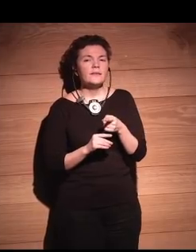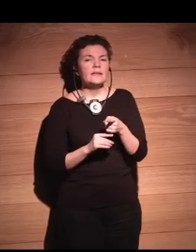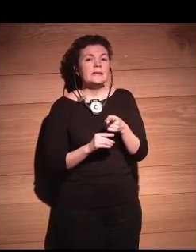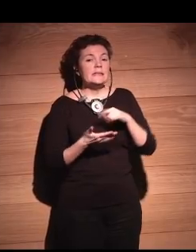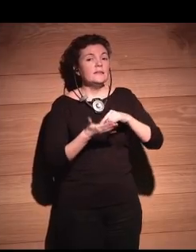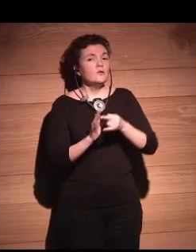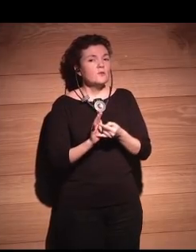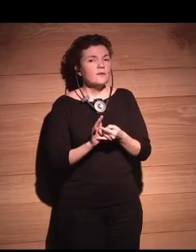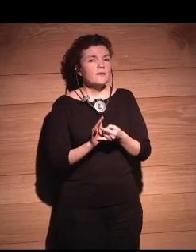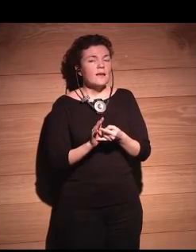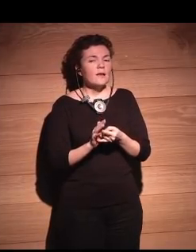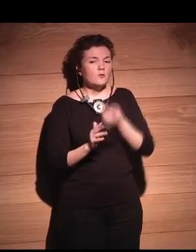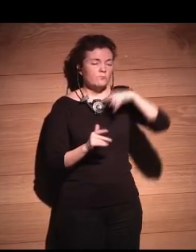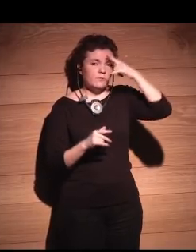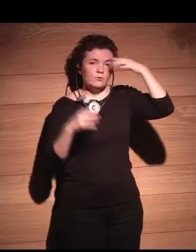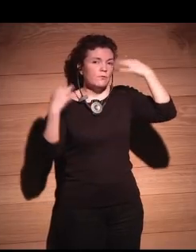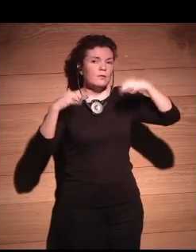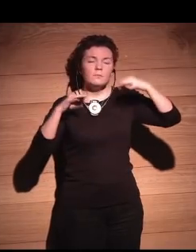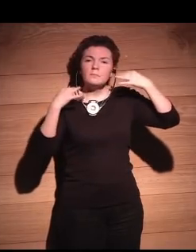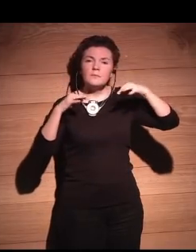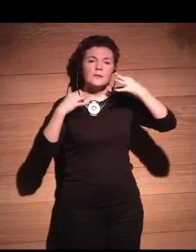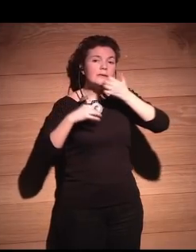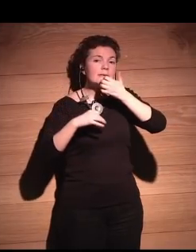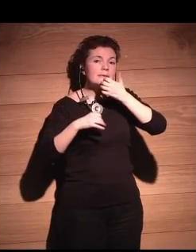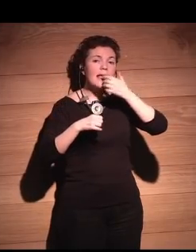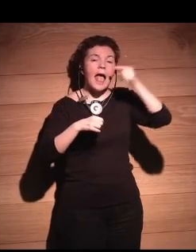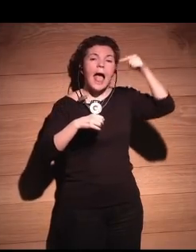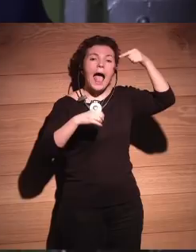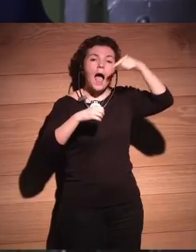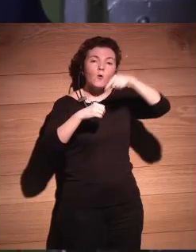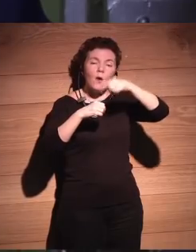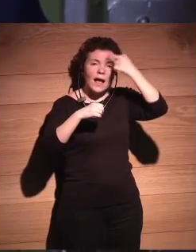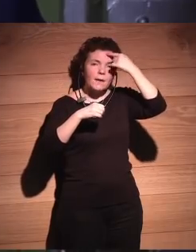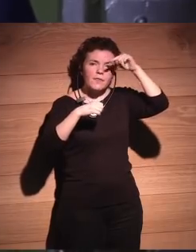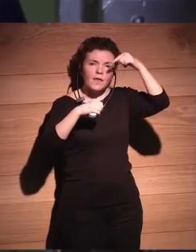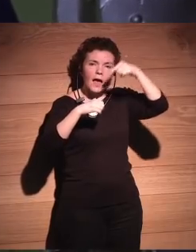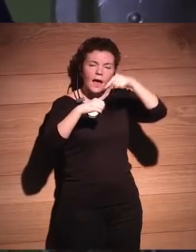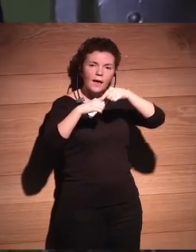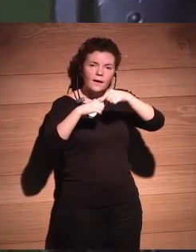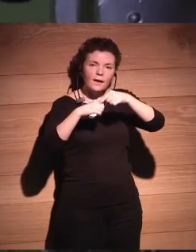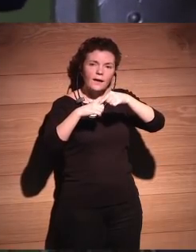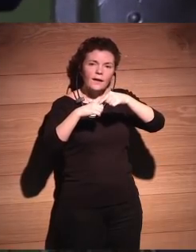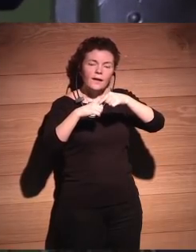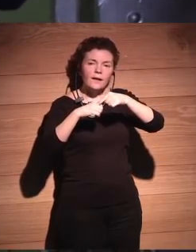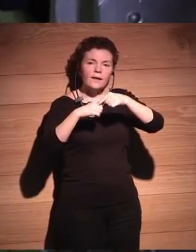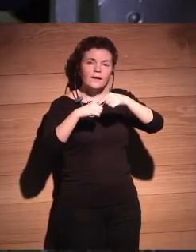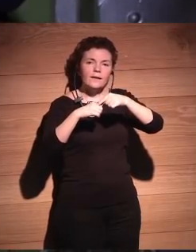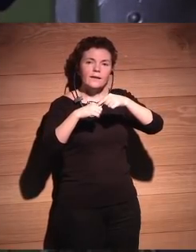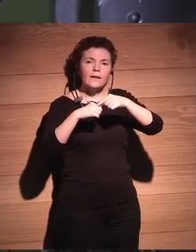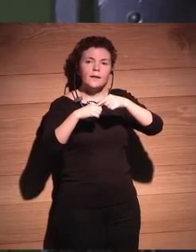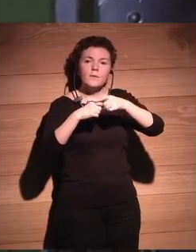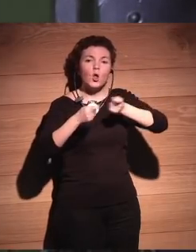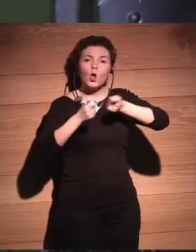esta tecnología, pues no nos habíamos dado cuenta de que cuando colocábamos la aguja en la cabeza de alguien, empezábamos a inyectar, y